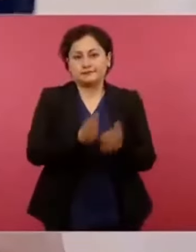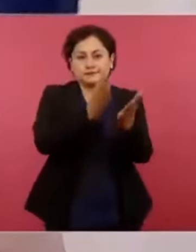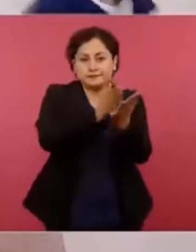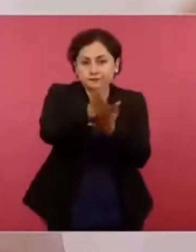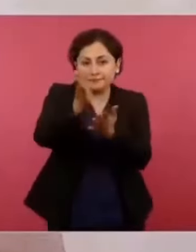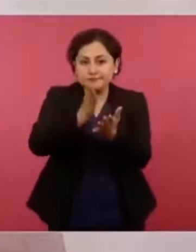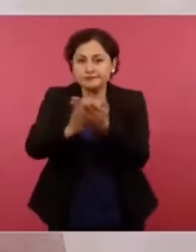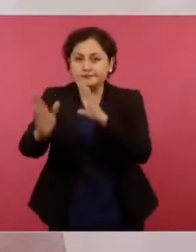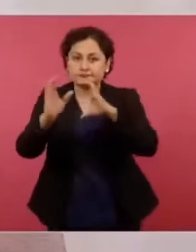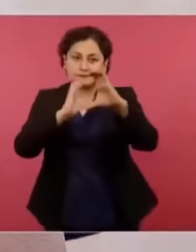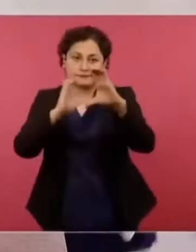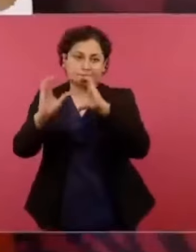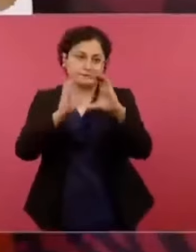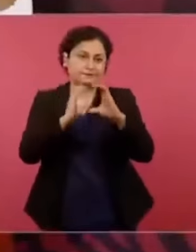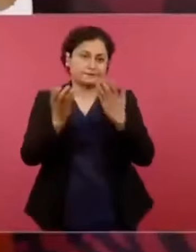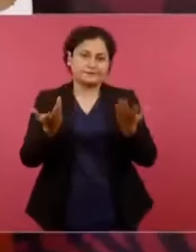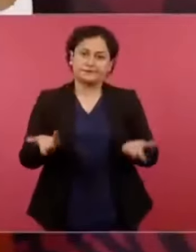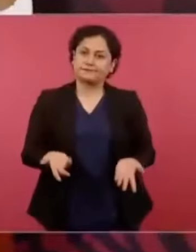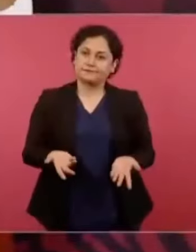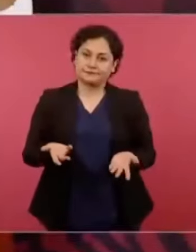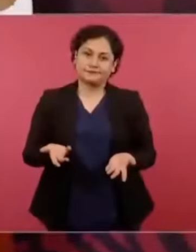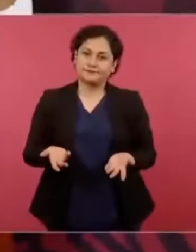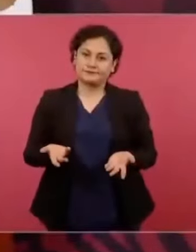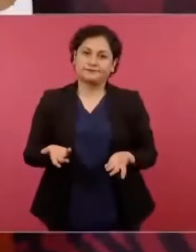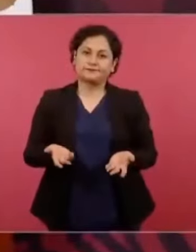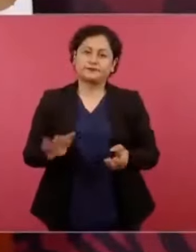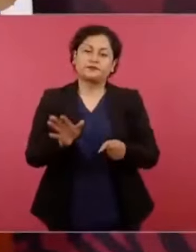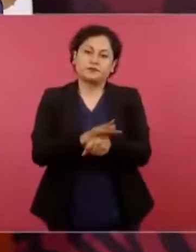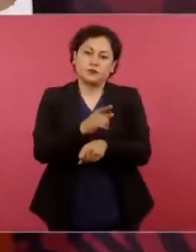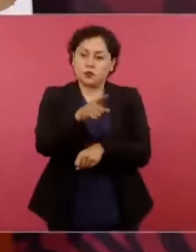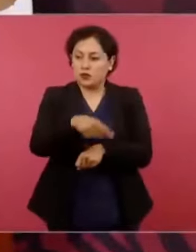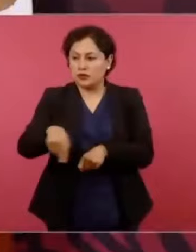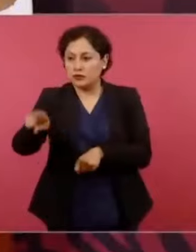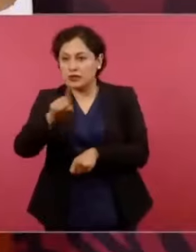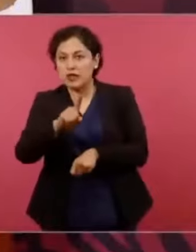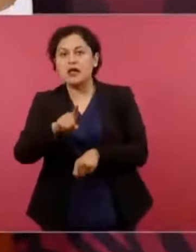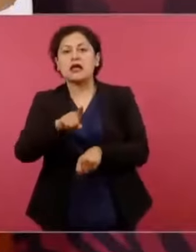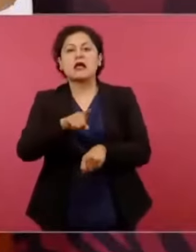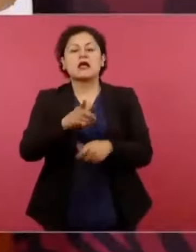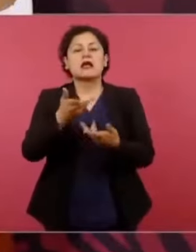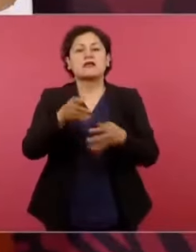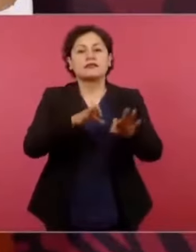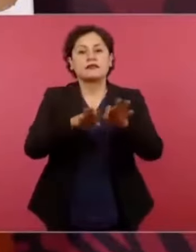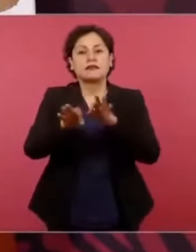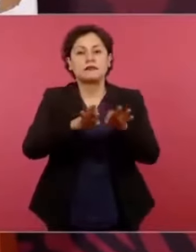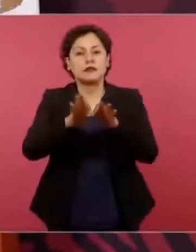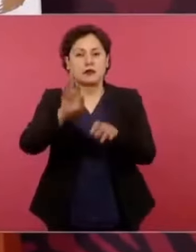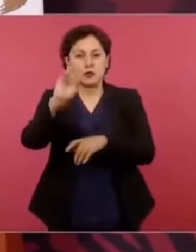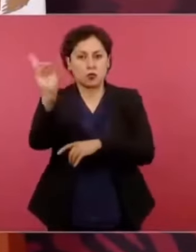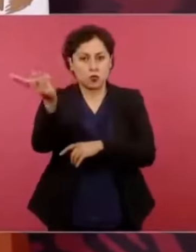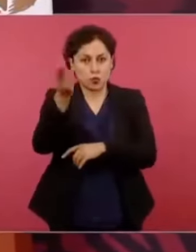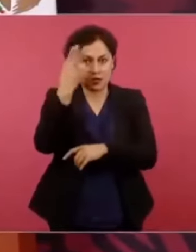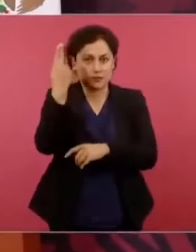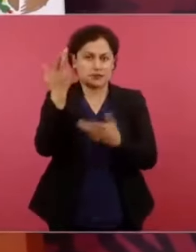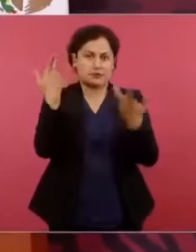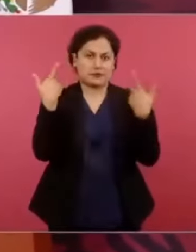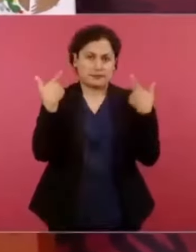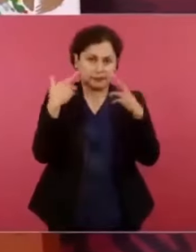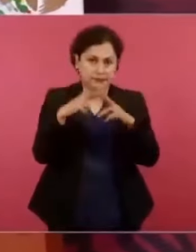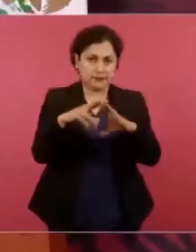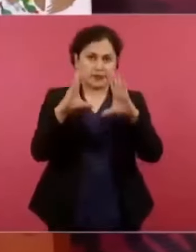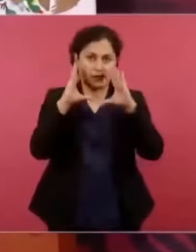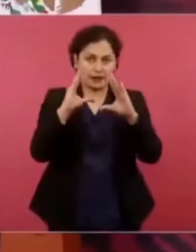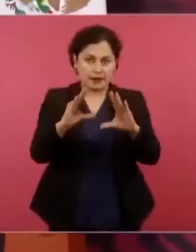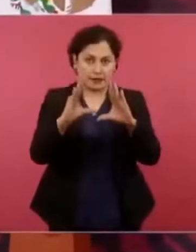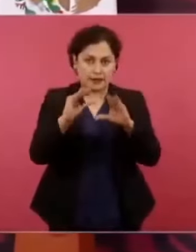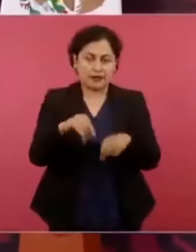porque son maestros universitarios y son